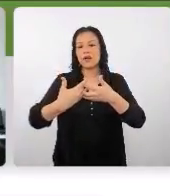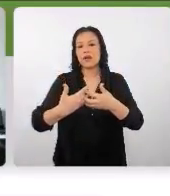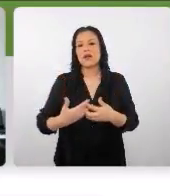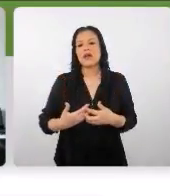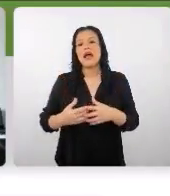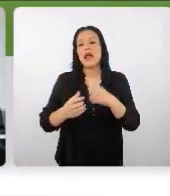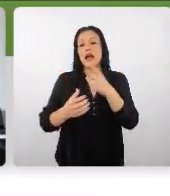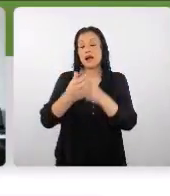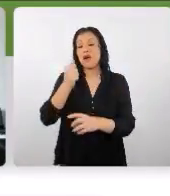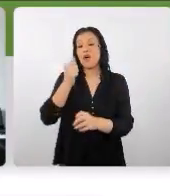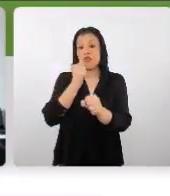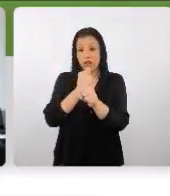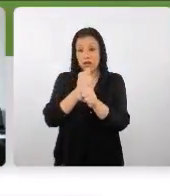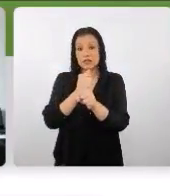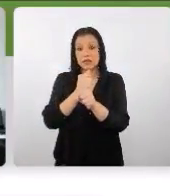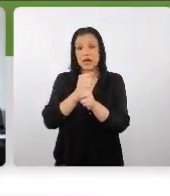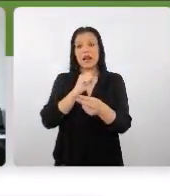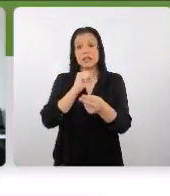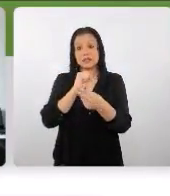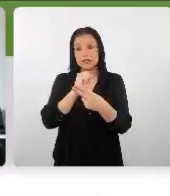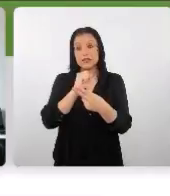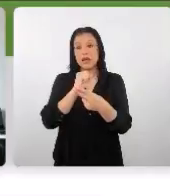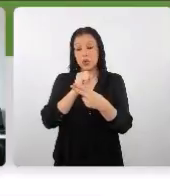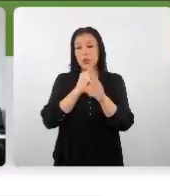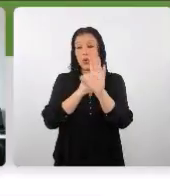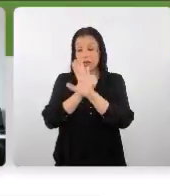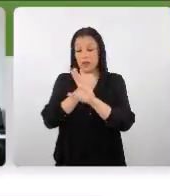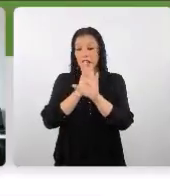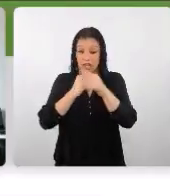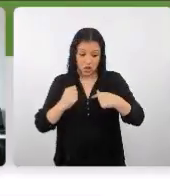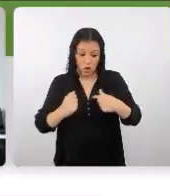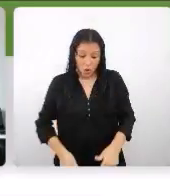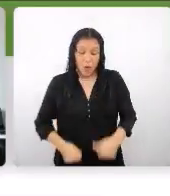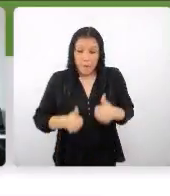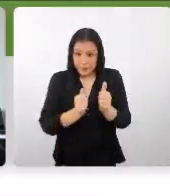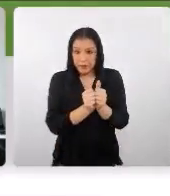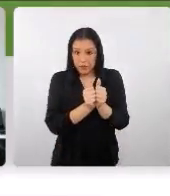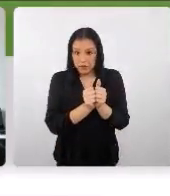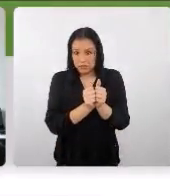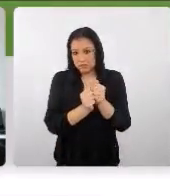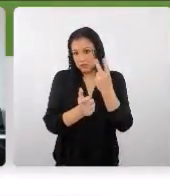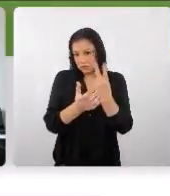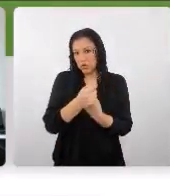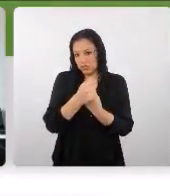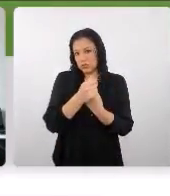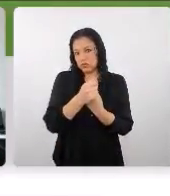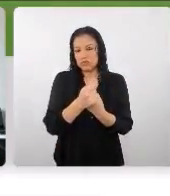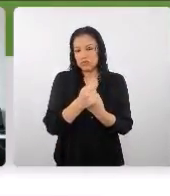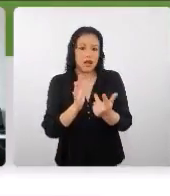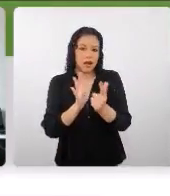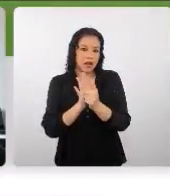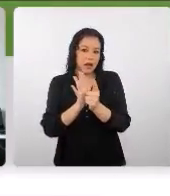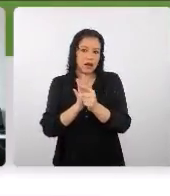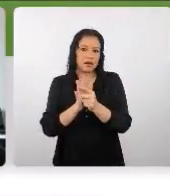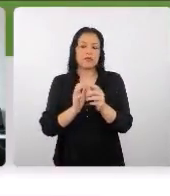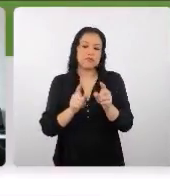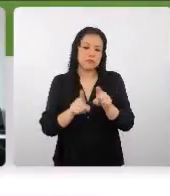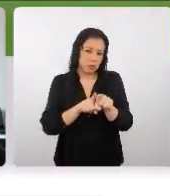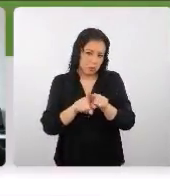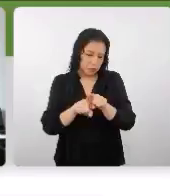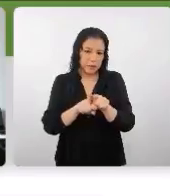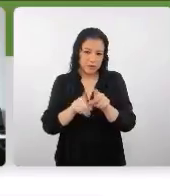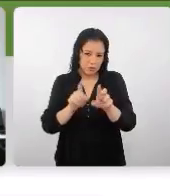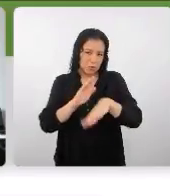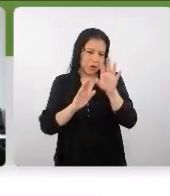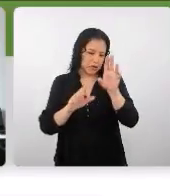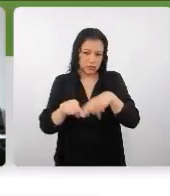la confianza o la seguridad que le da a las personas con las que están viviendo, ¿no? Los viajes en pareja formal, es decir, con quien se convive, son los más